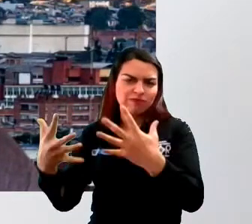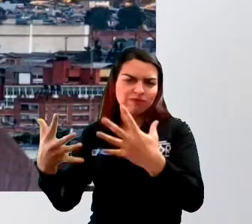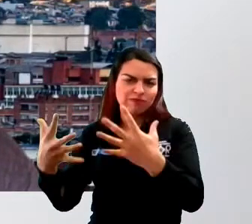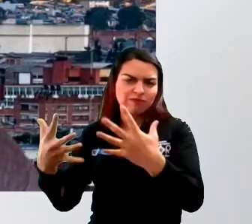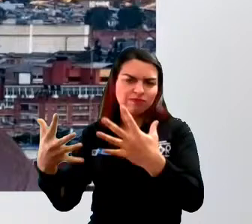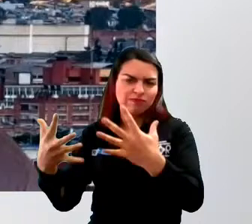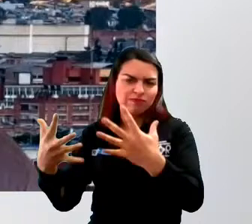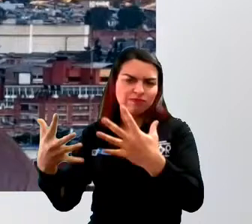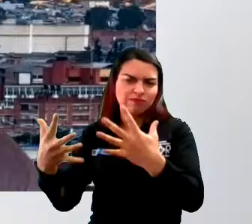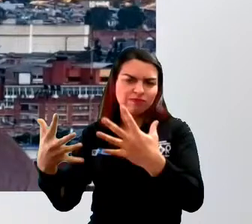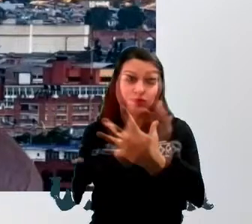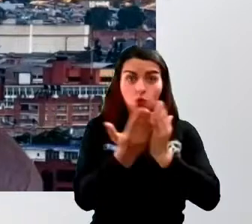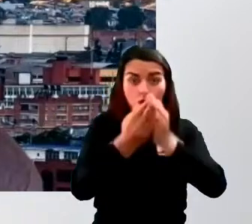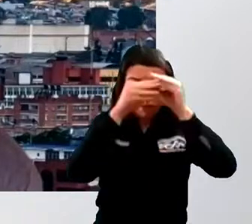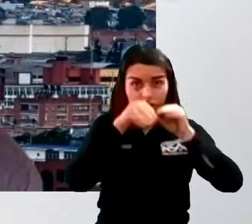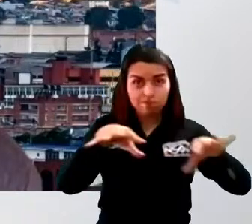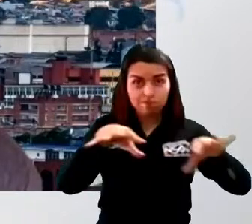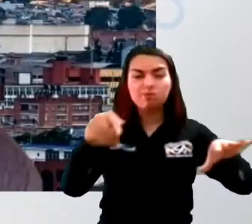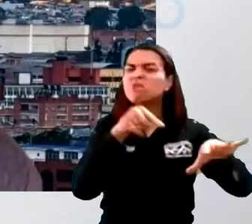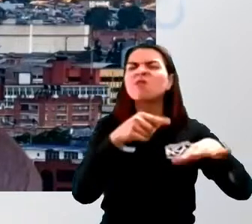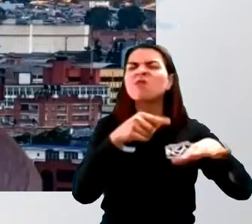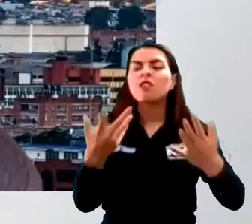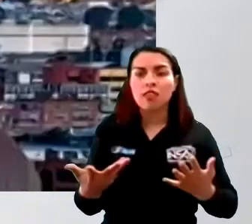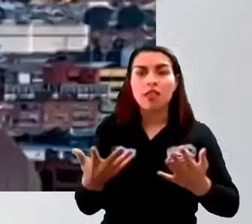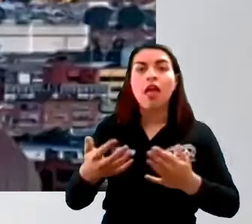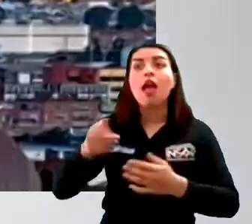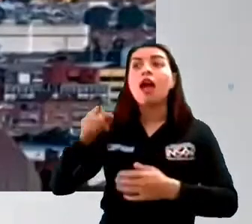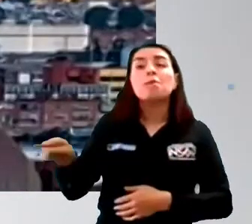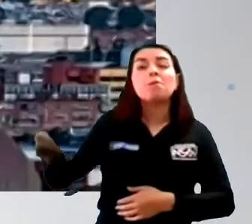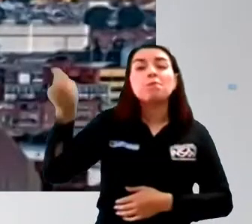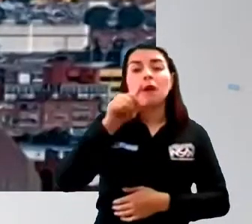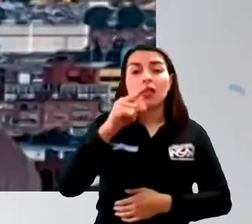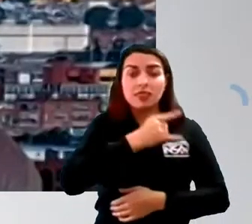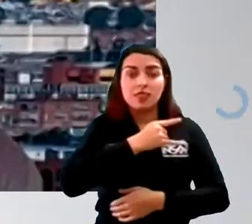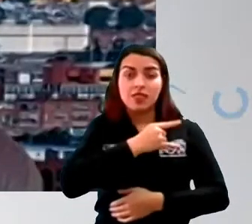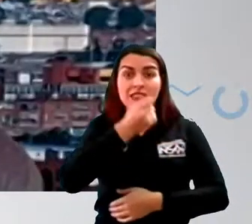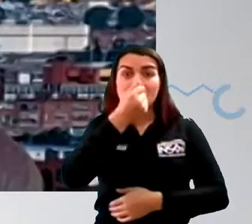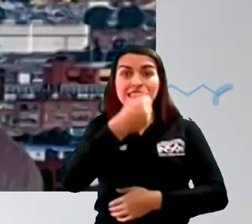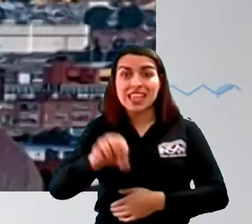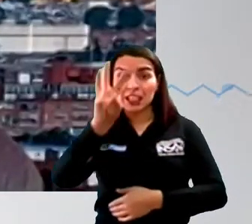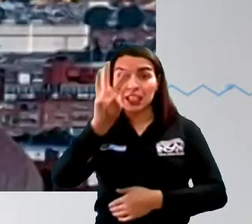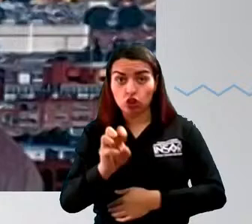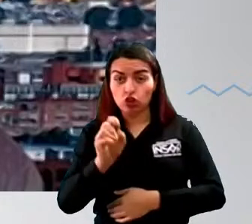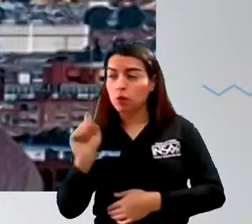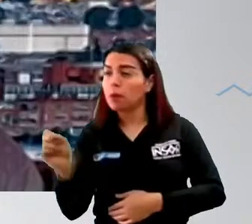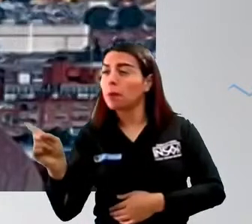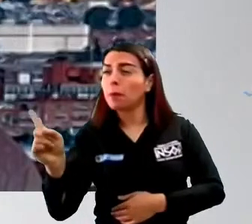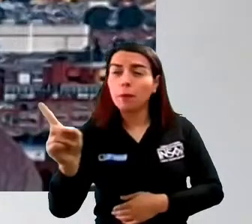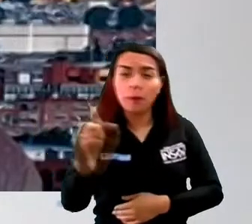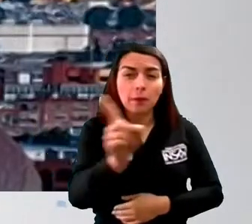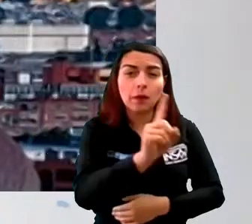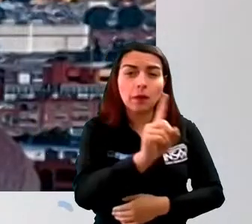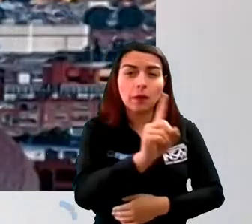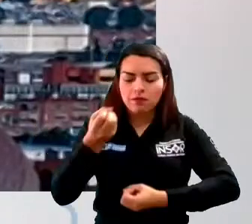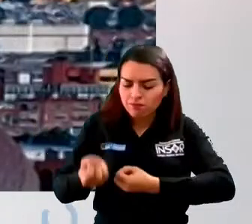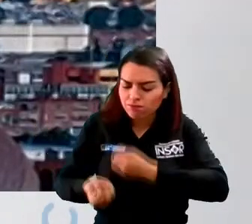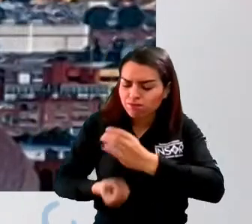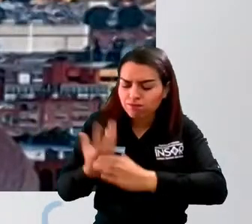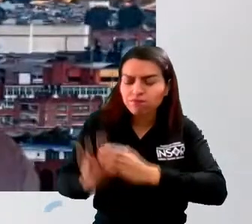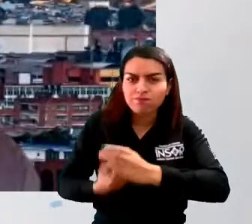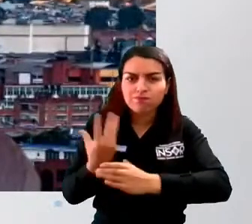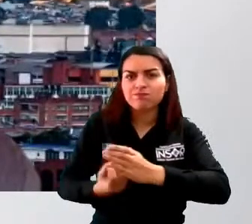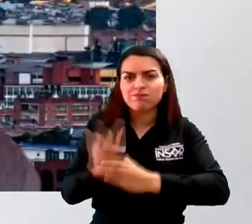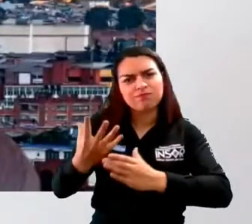Educación los recursos que cada una de las 18 universidades hemos producido, y los